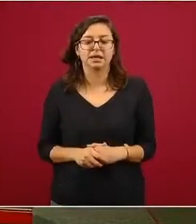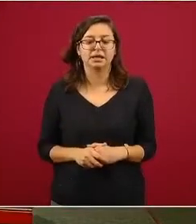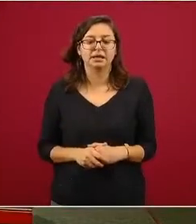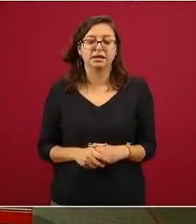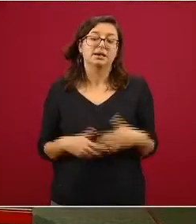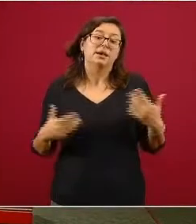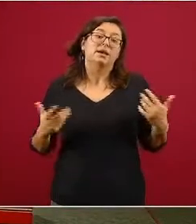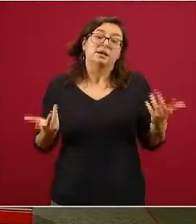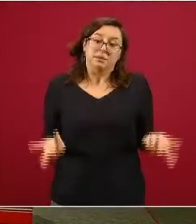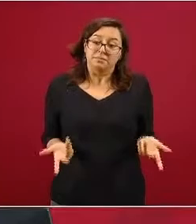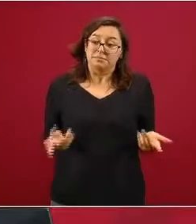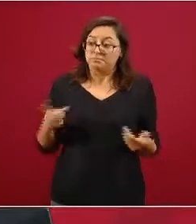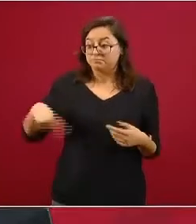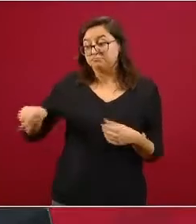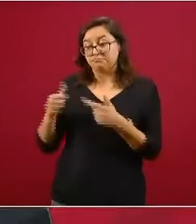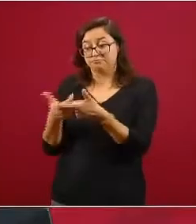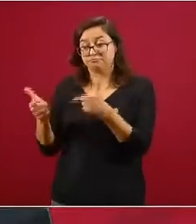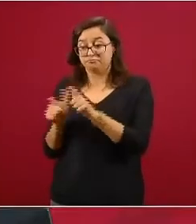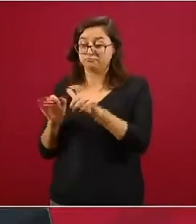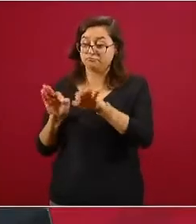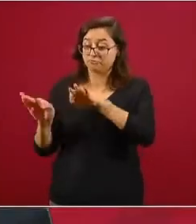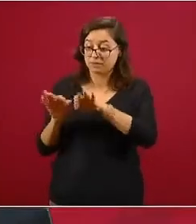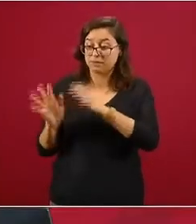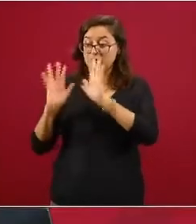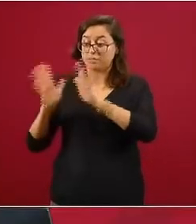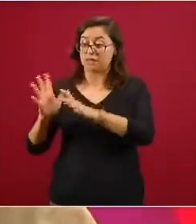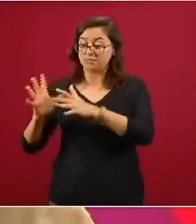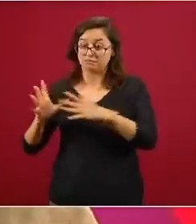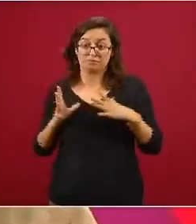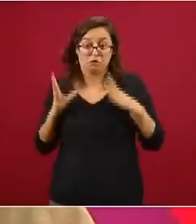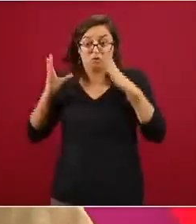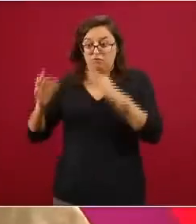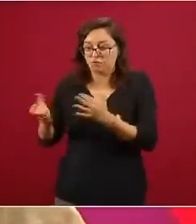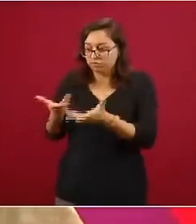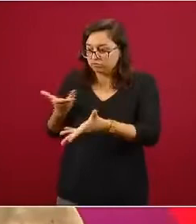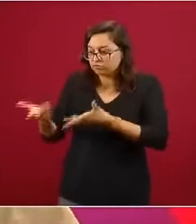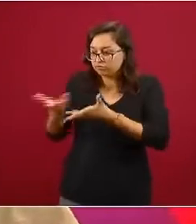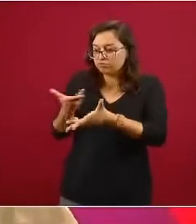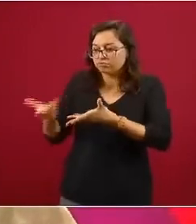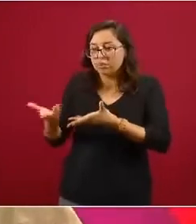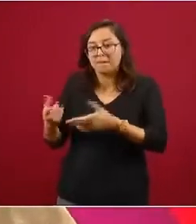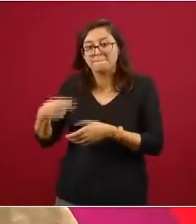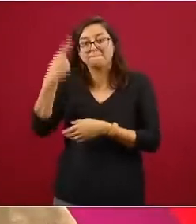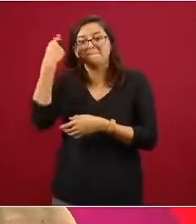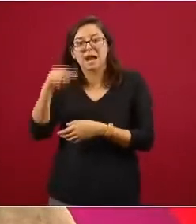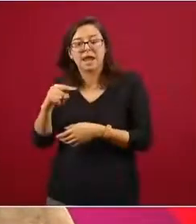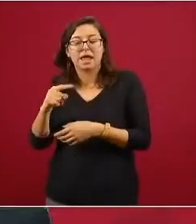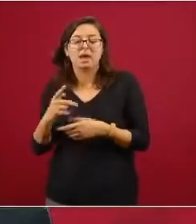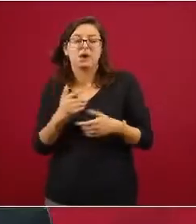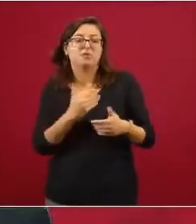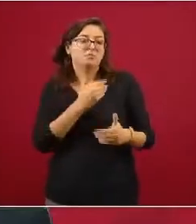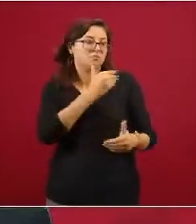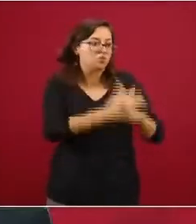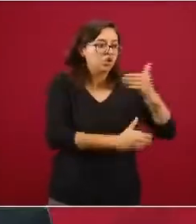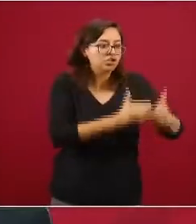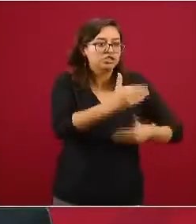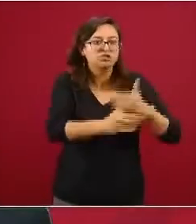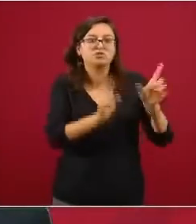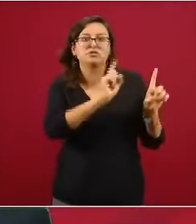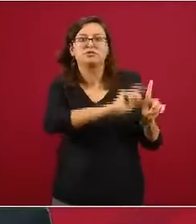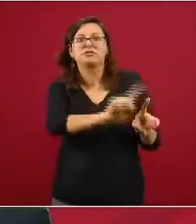trabajo efectivamente es muy importante que se haya establecido para empezar a correr en paralelo los distintos procesos